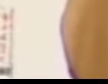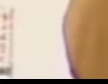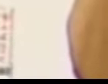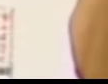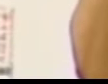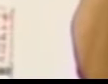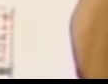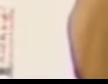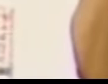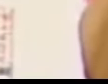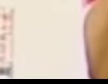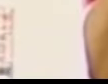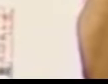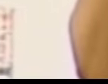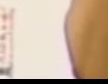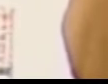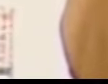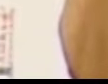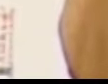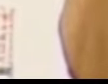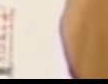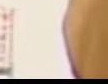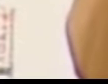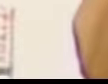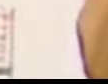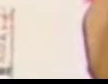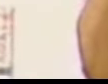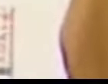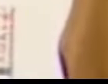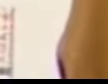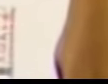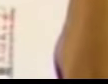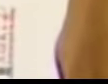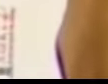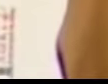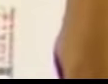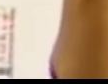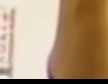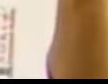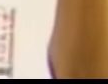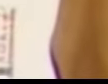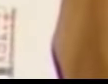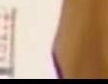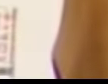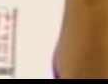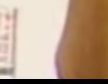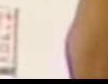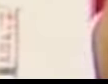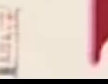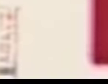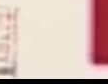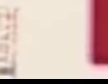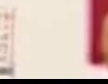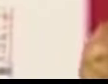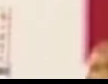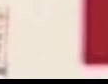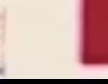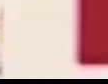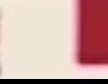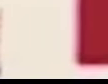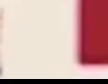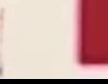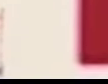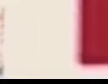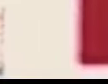Por ejemplo, desarrollo de nuevas profesiones, técnicos especializados, talleres especializados, infraestructura